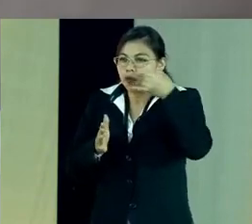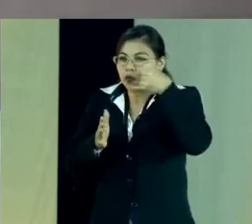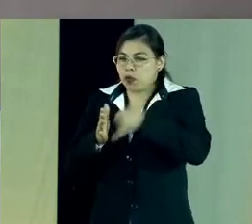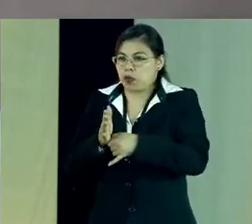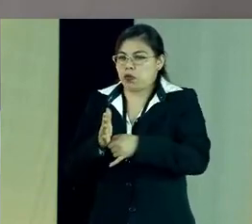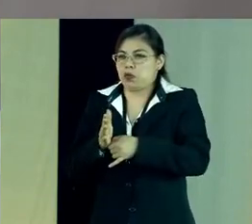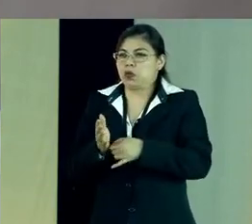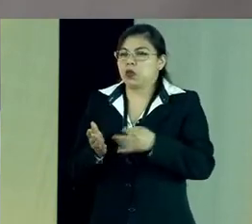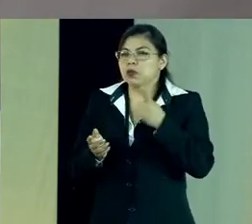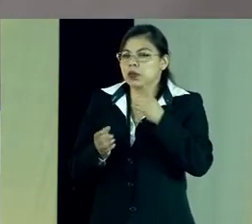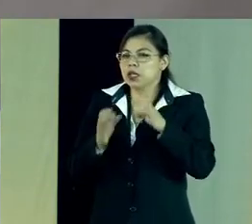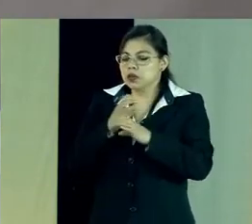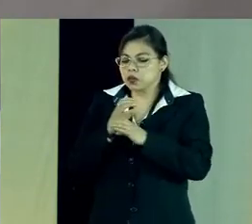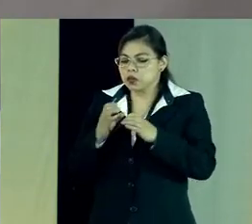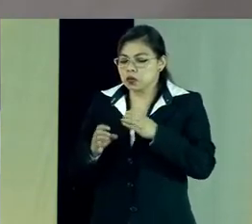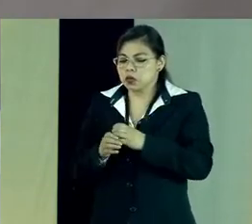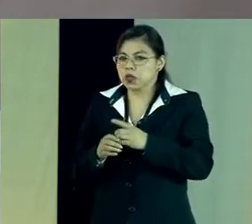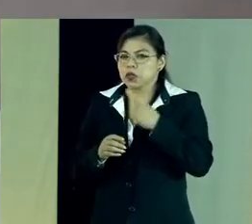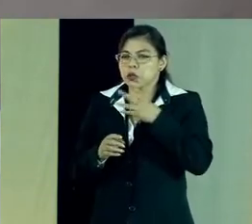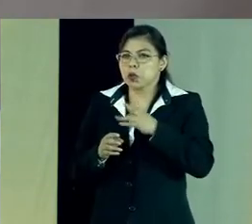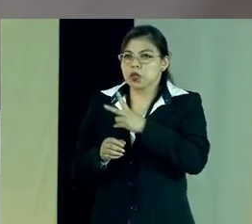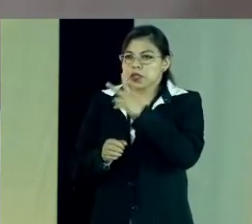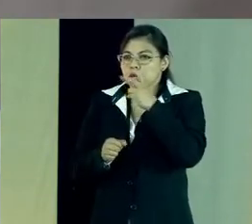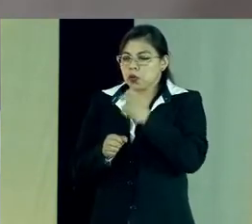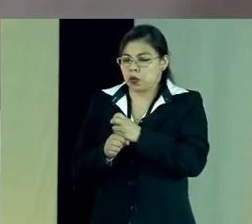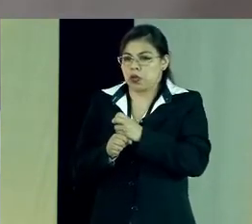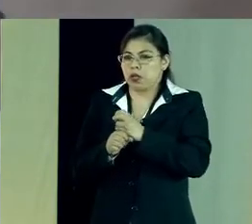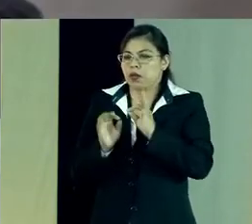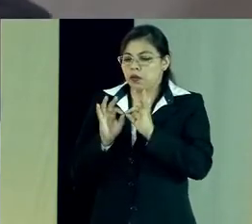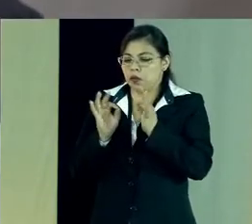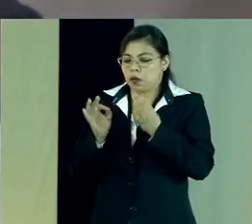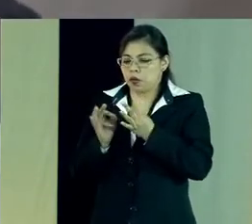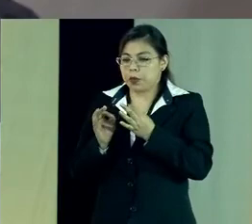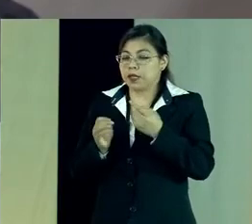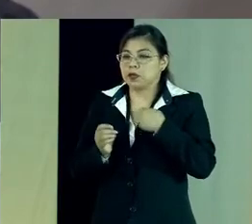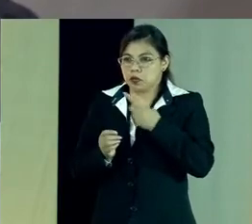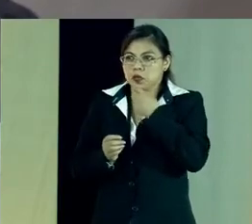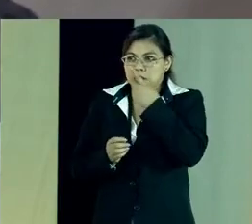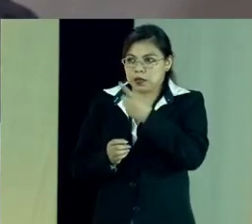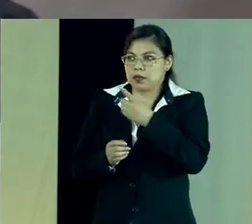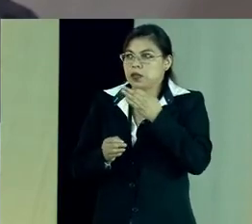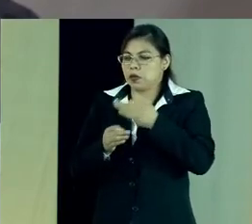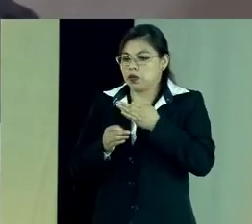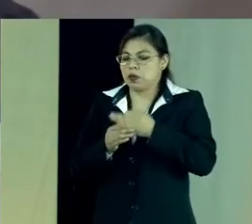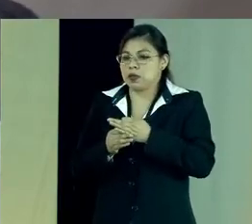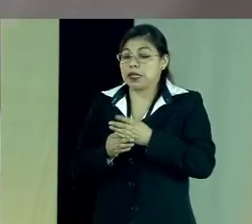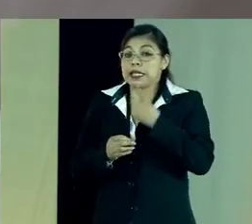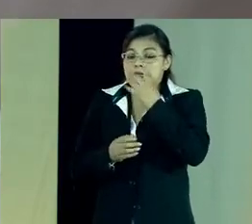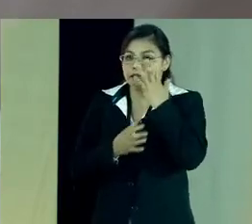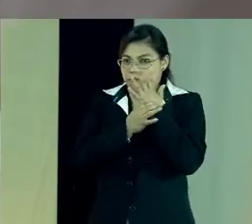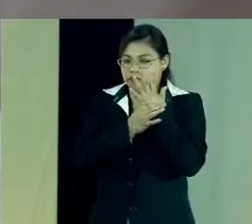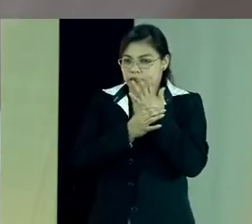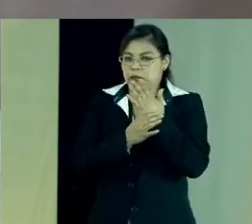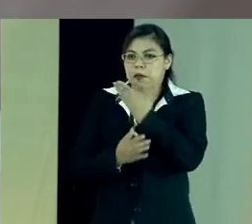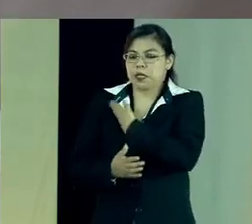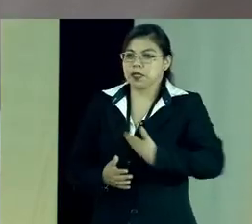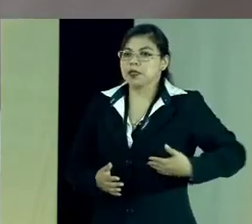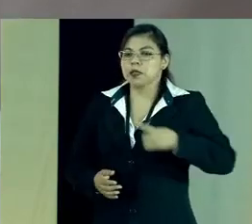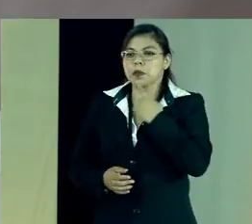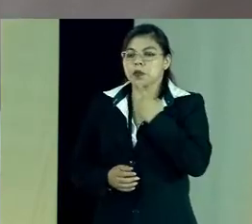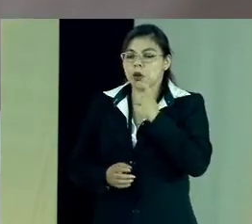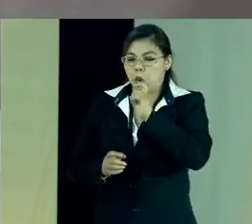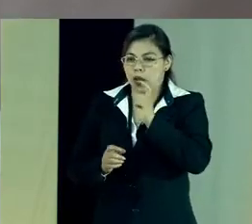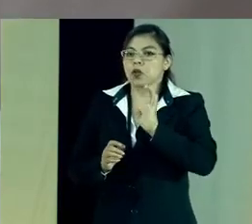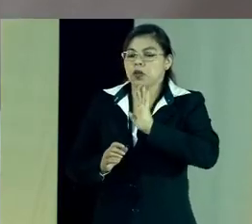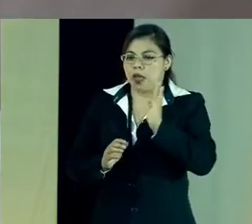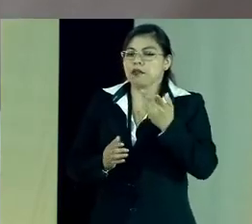hay un elemento que nos conecta con el segundo planteamiento al que me estoy refiriendo que hizo el presidente el observar en su toma de posesión